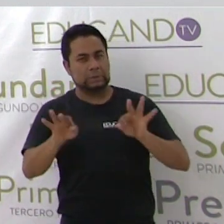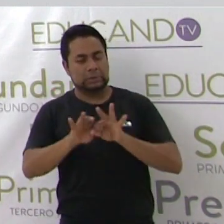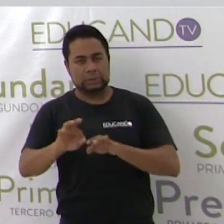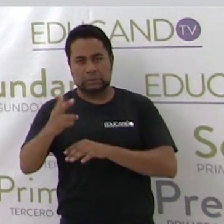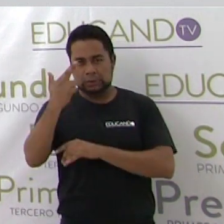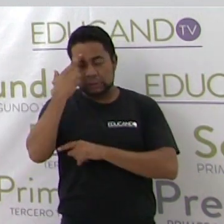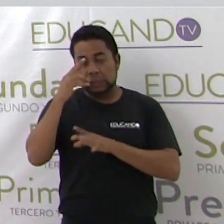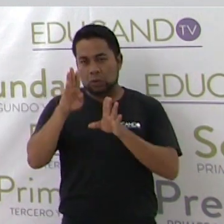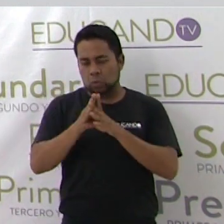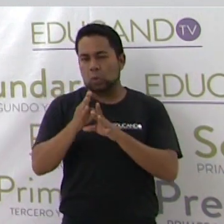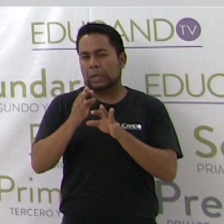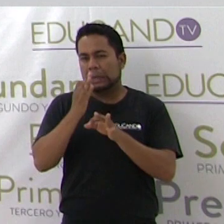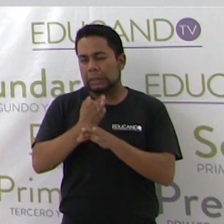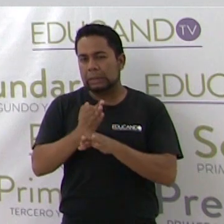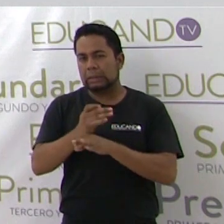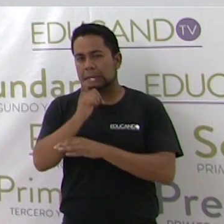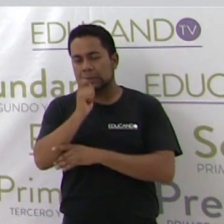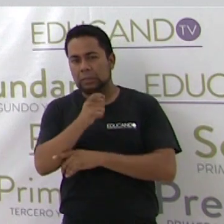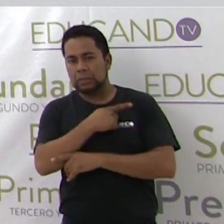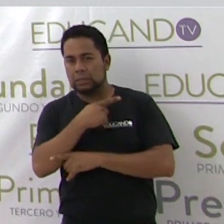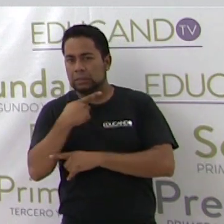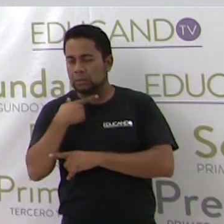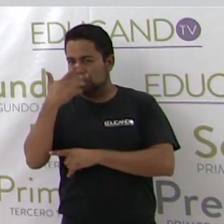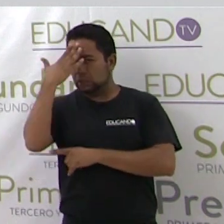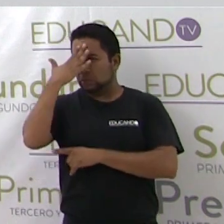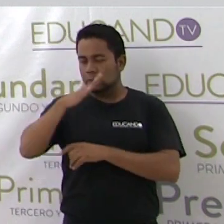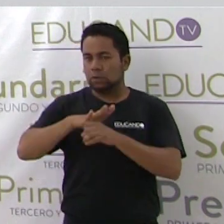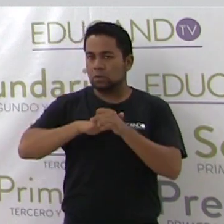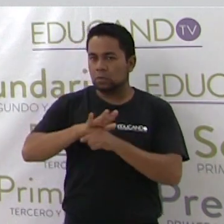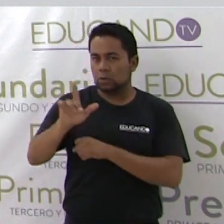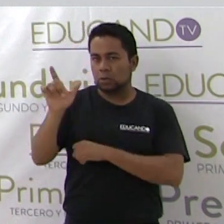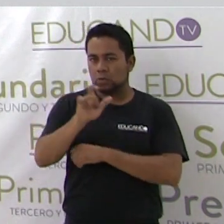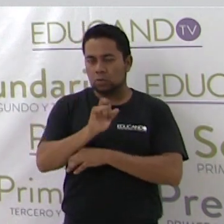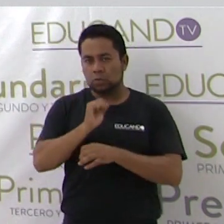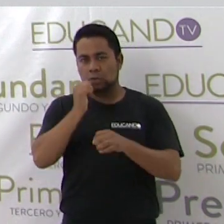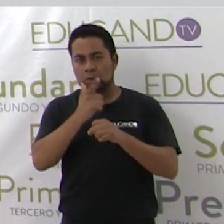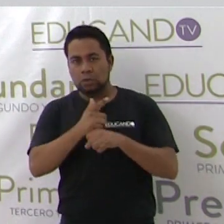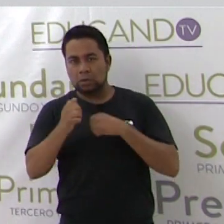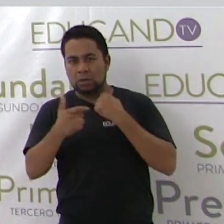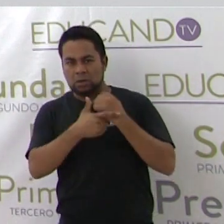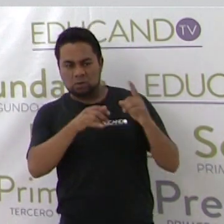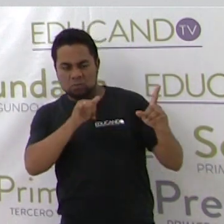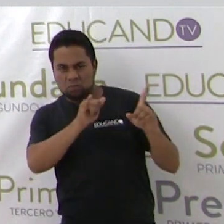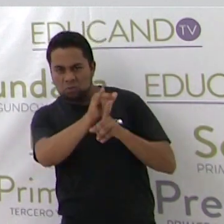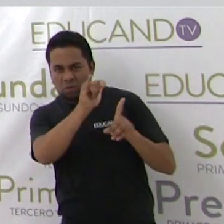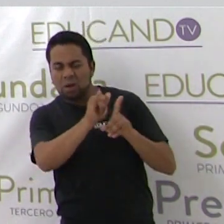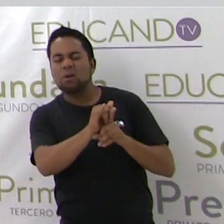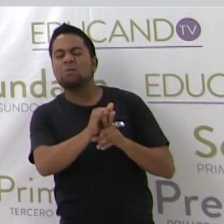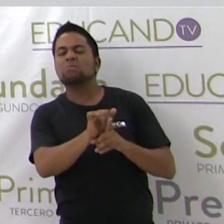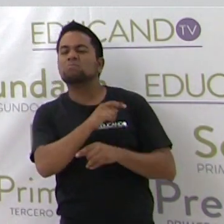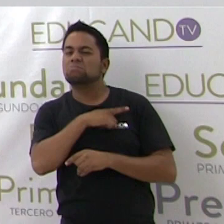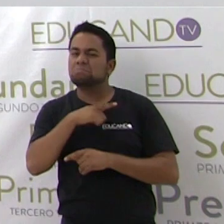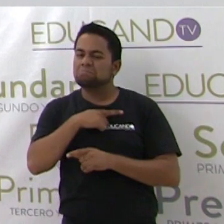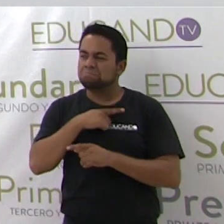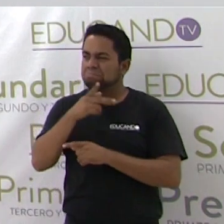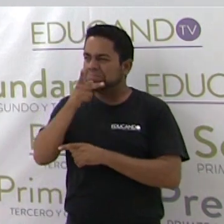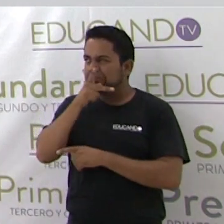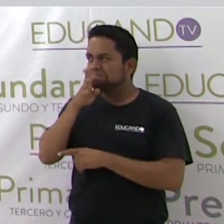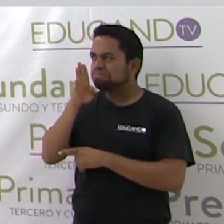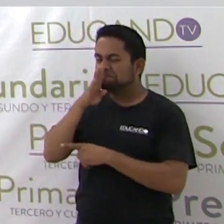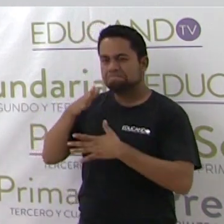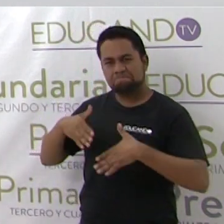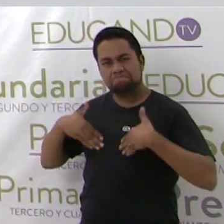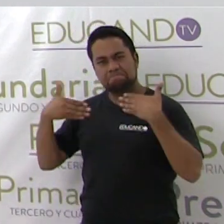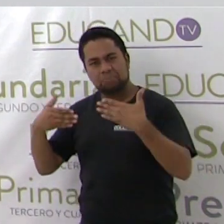en este momento que debemos de tomar en cuenta que cuando detectemos el bullying tenemos que acercarnos con papá, mamá o